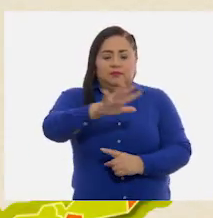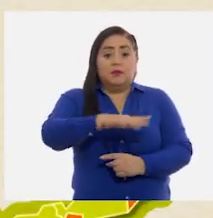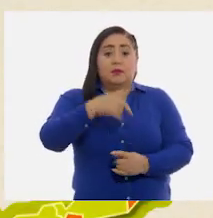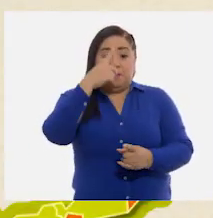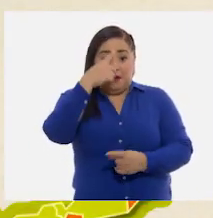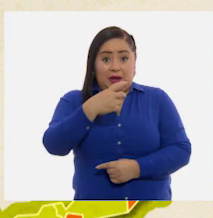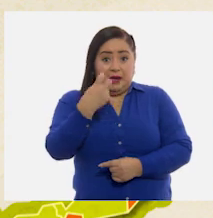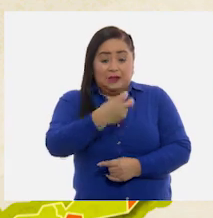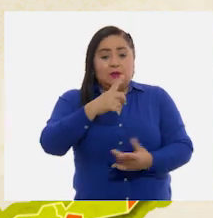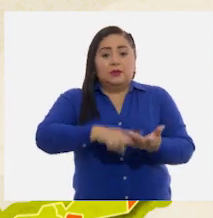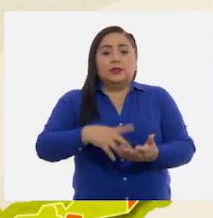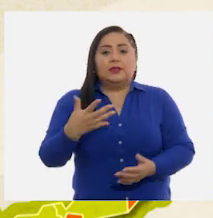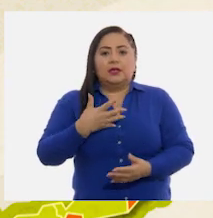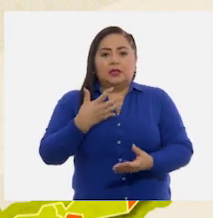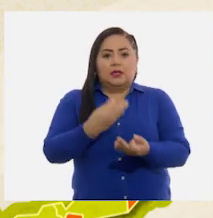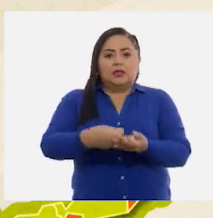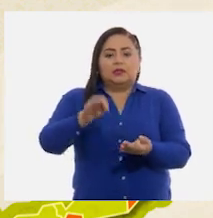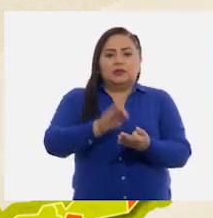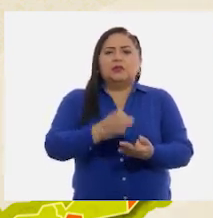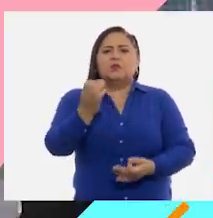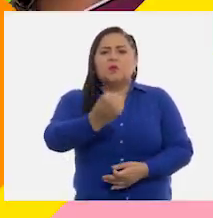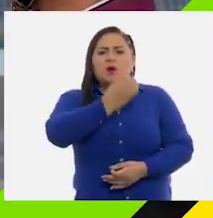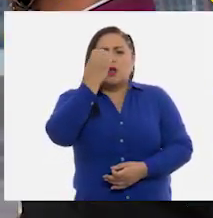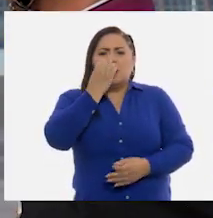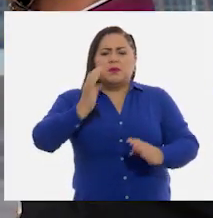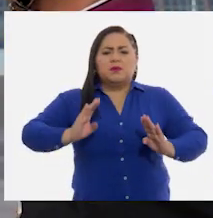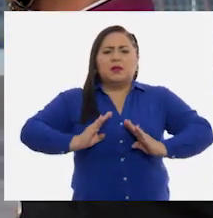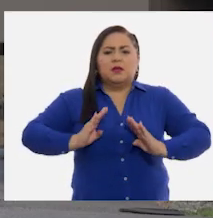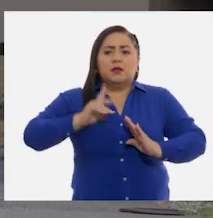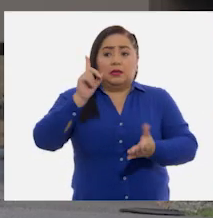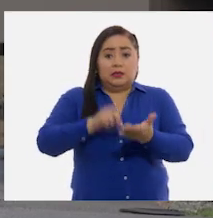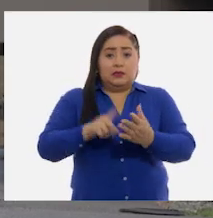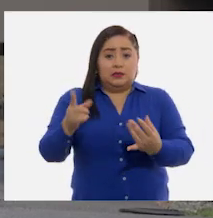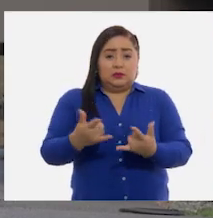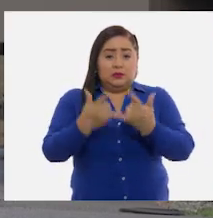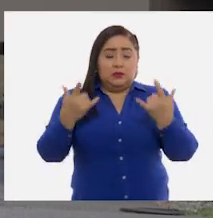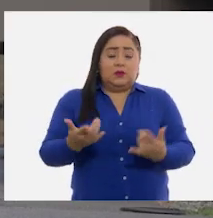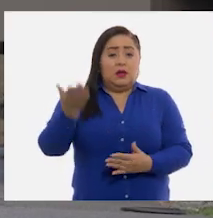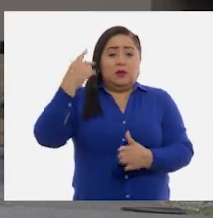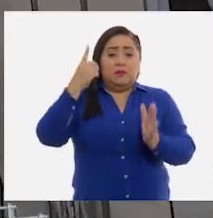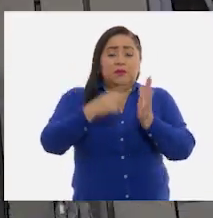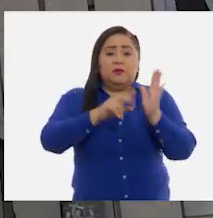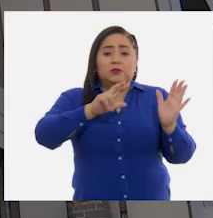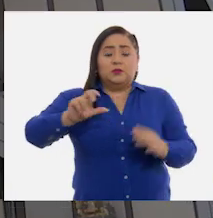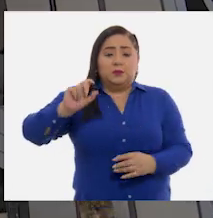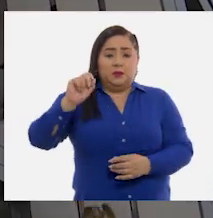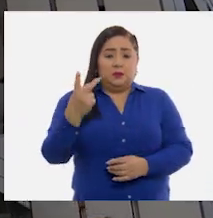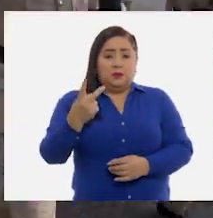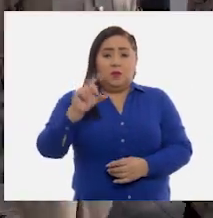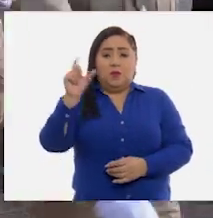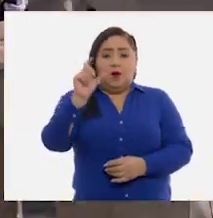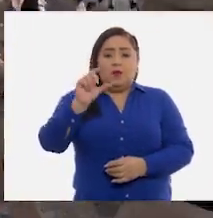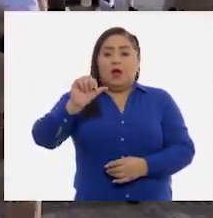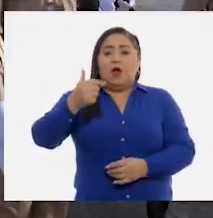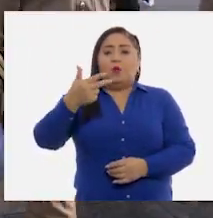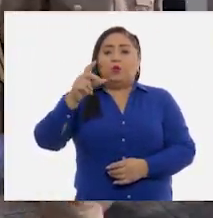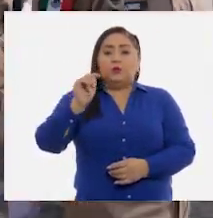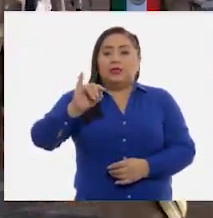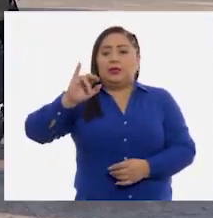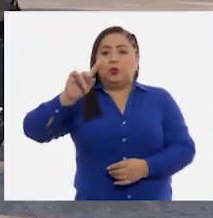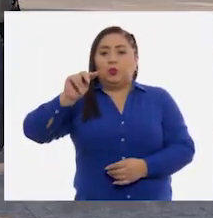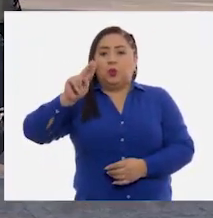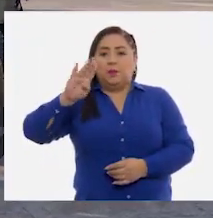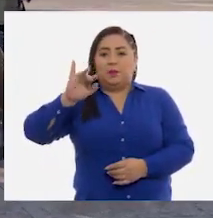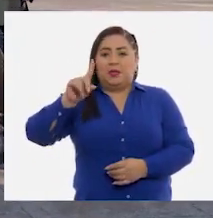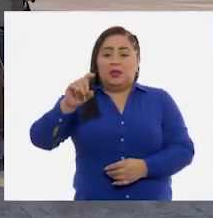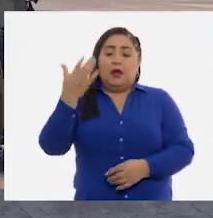ello, existe el heroico Colegio Militar, cuya historia data de 1822, cuando Agustín de Iturbide